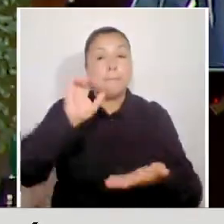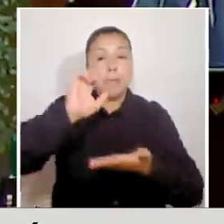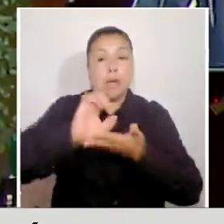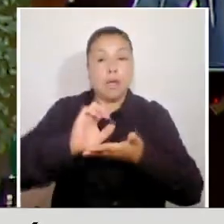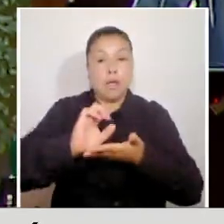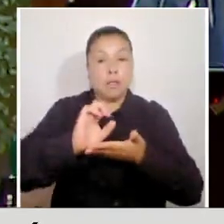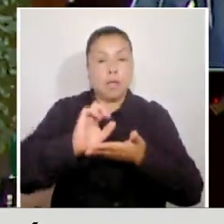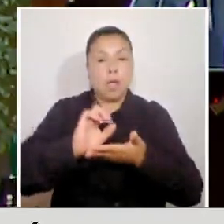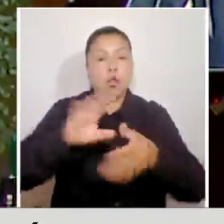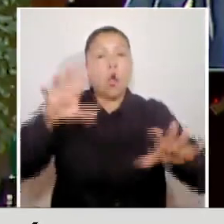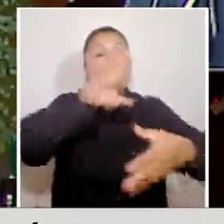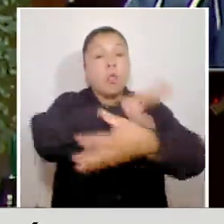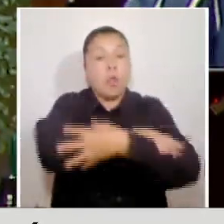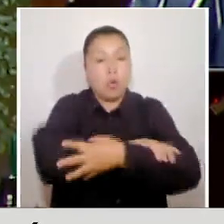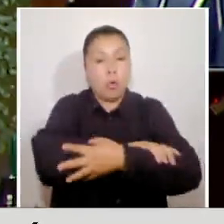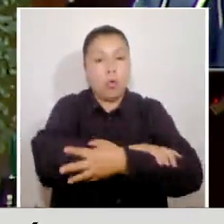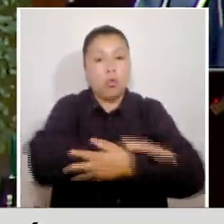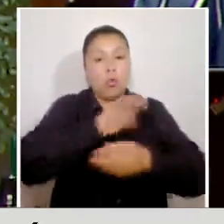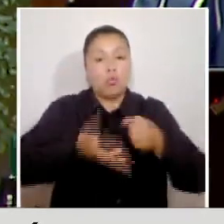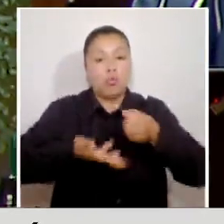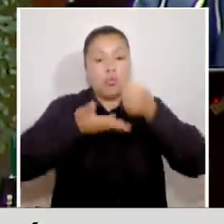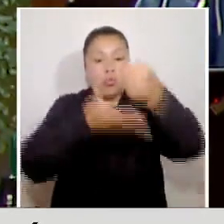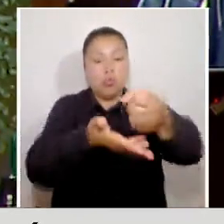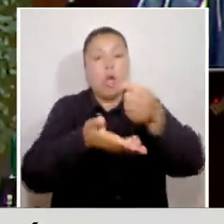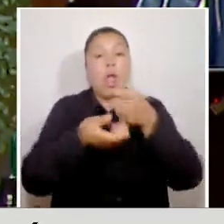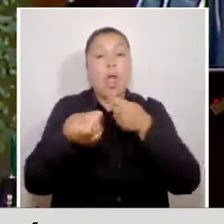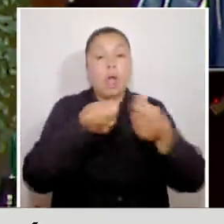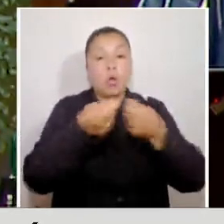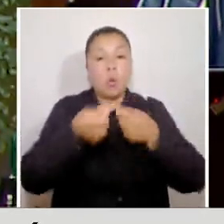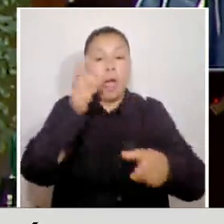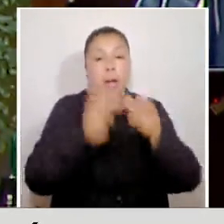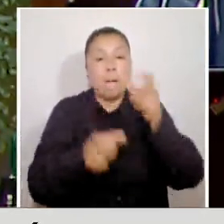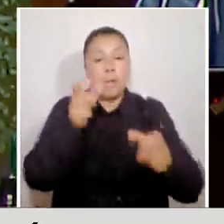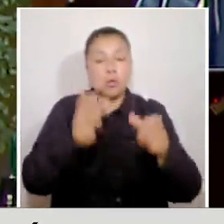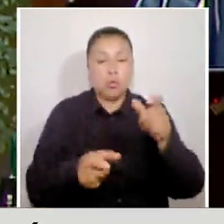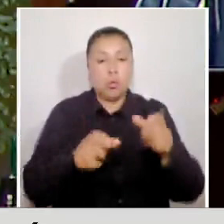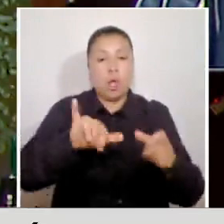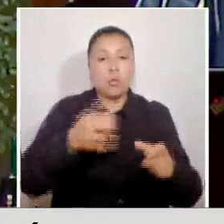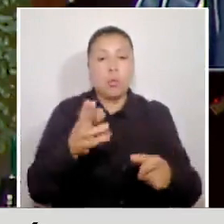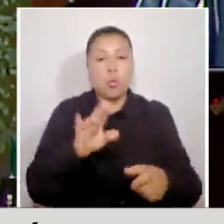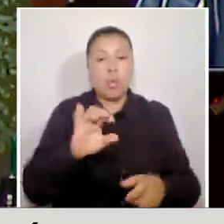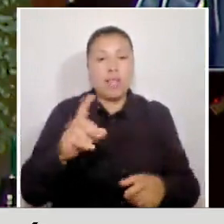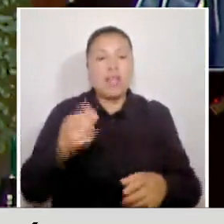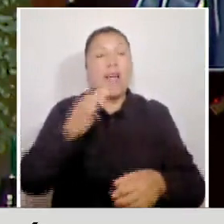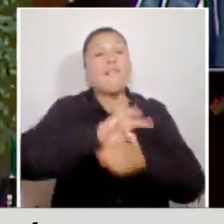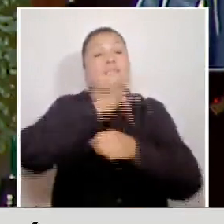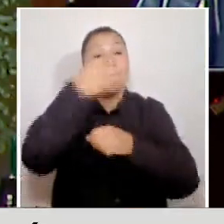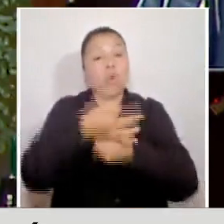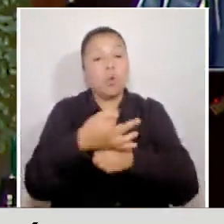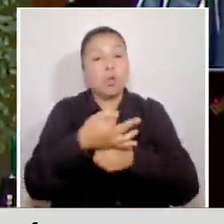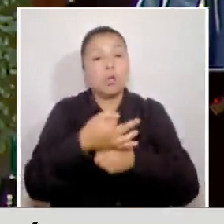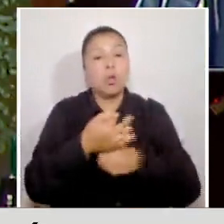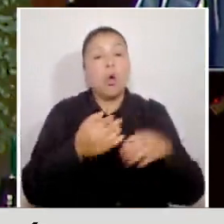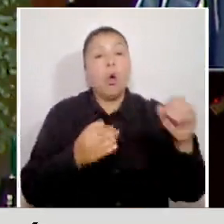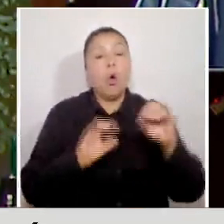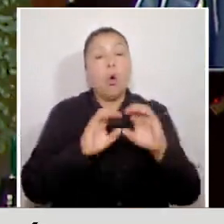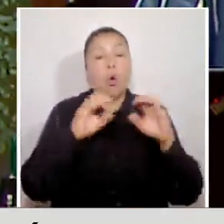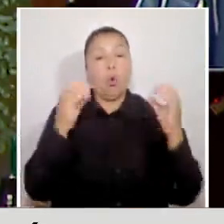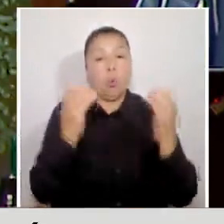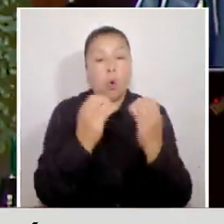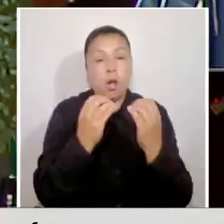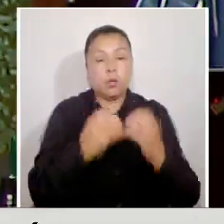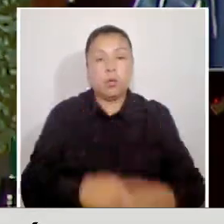convenios le transfiera recursos económicos a personas jurídicas como fundaciones o corporaciones